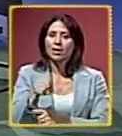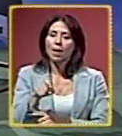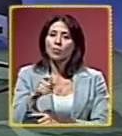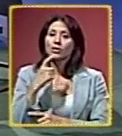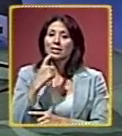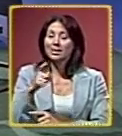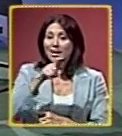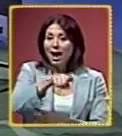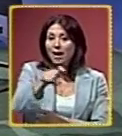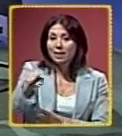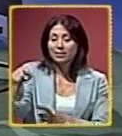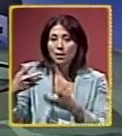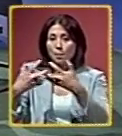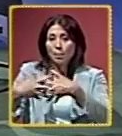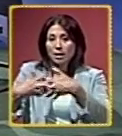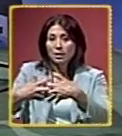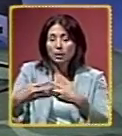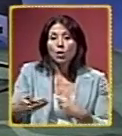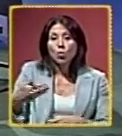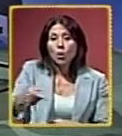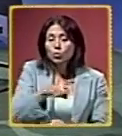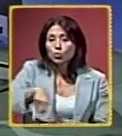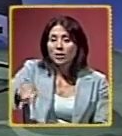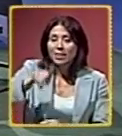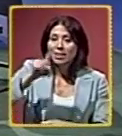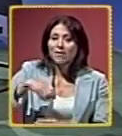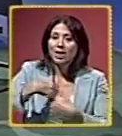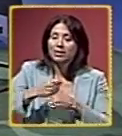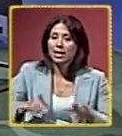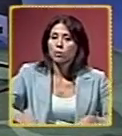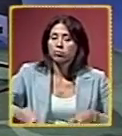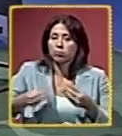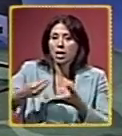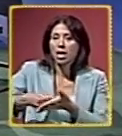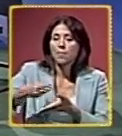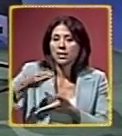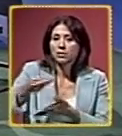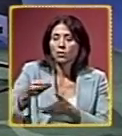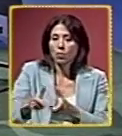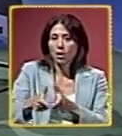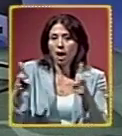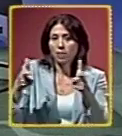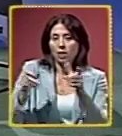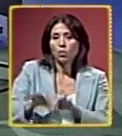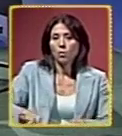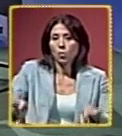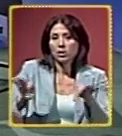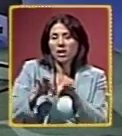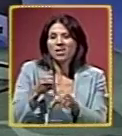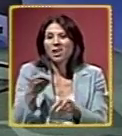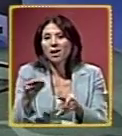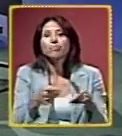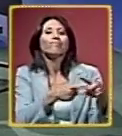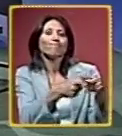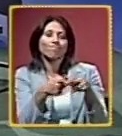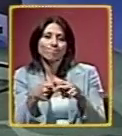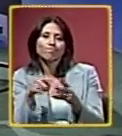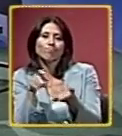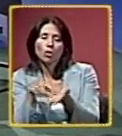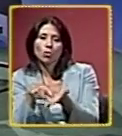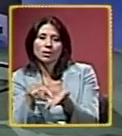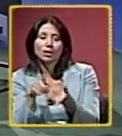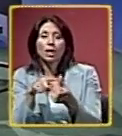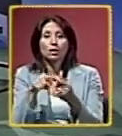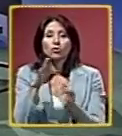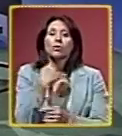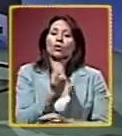las empresas, cuando usted tiene que hacer una inversión grande e importante, endeúdese. Entonces nosotros